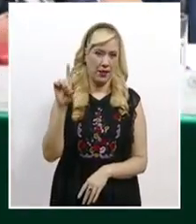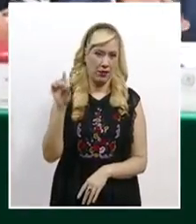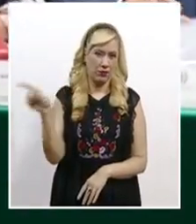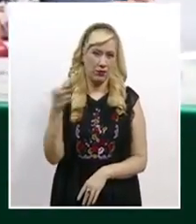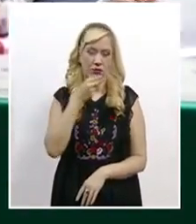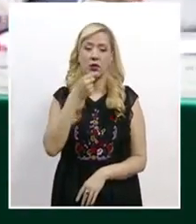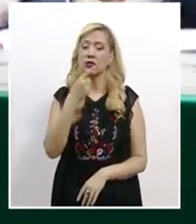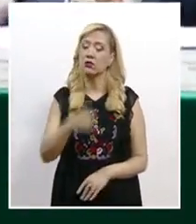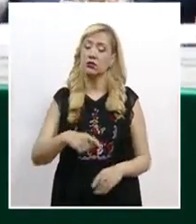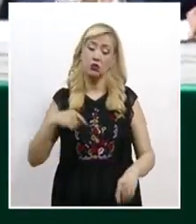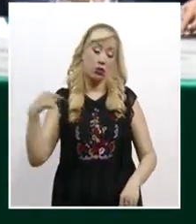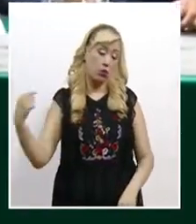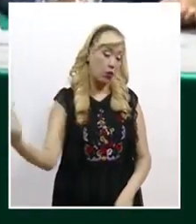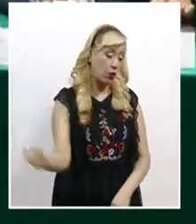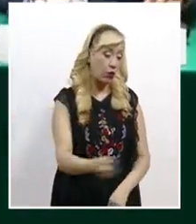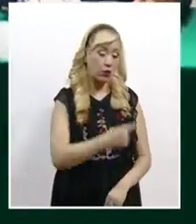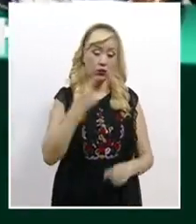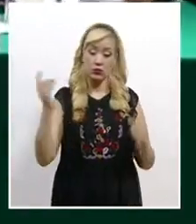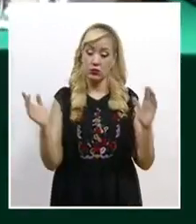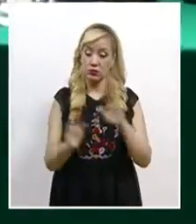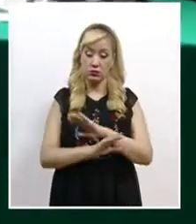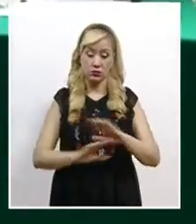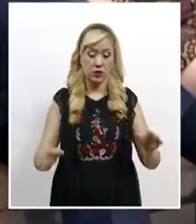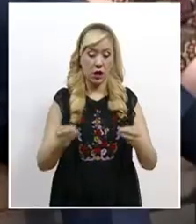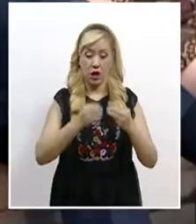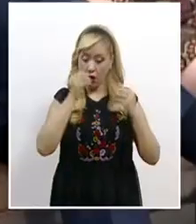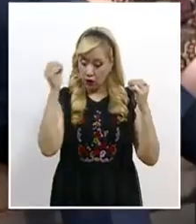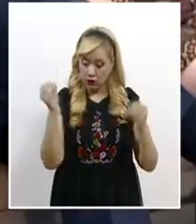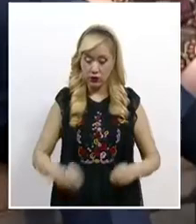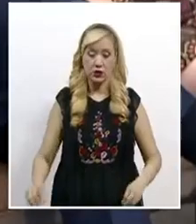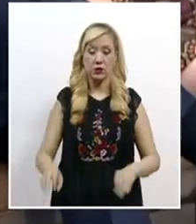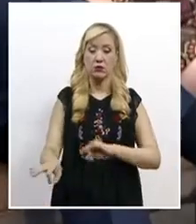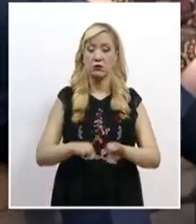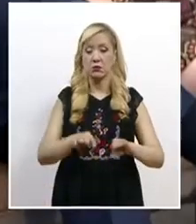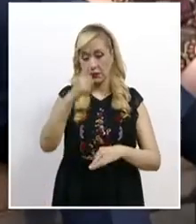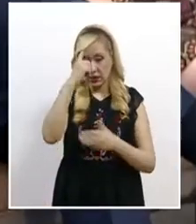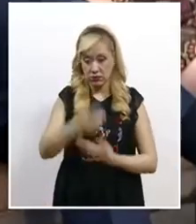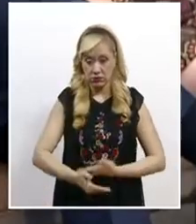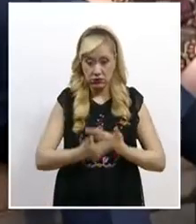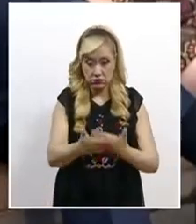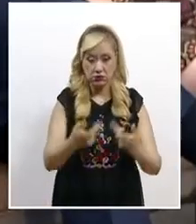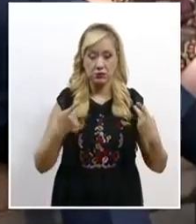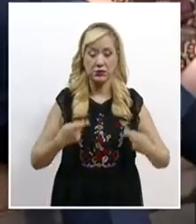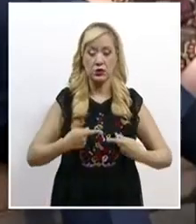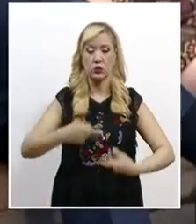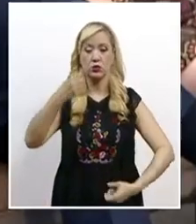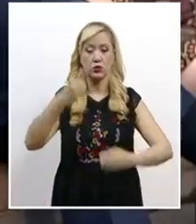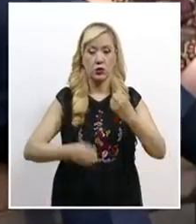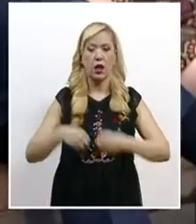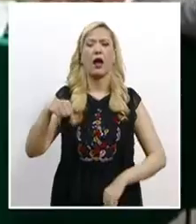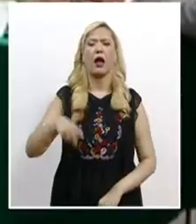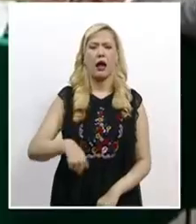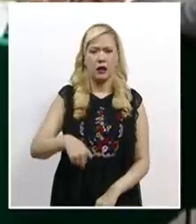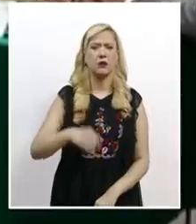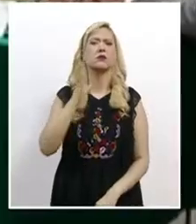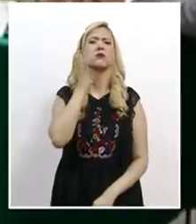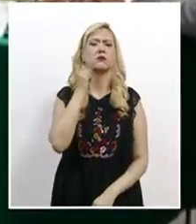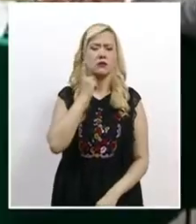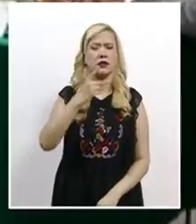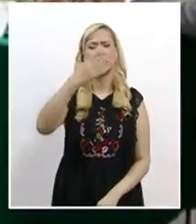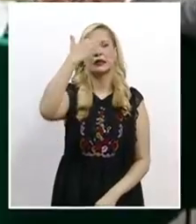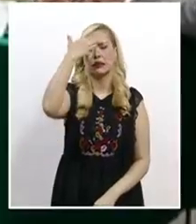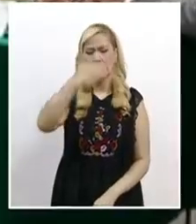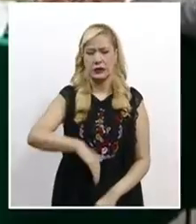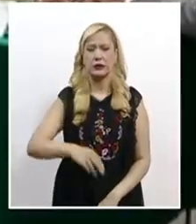de todos alcanzar la justicia para los mexicanos, por lo que dijo, en el Congreso son conscientes de que se